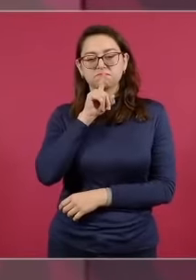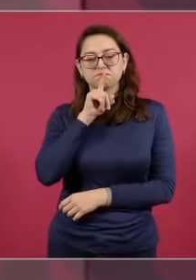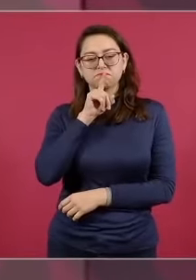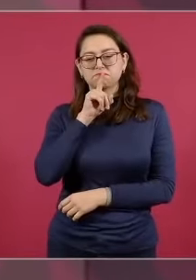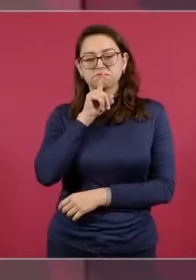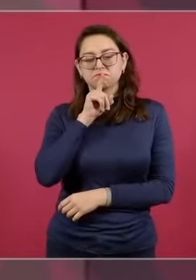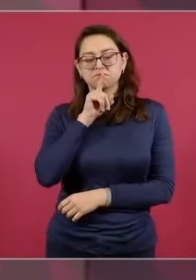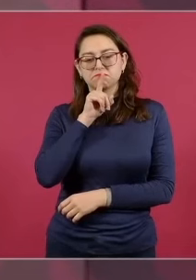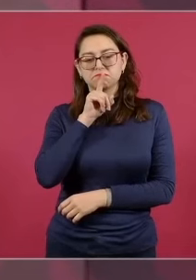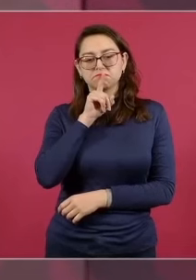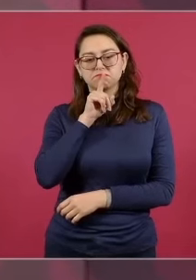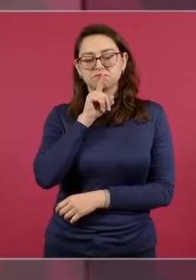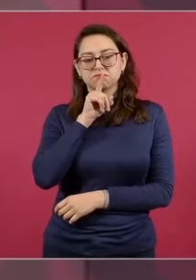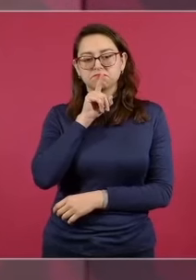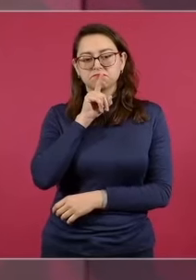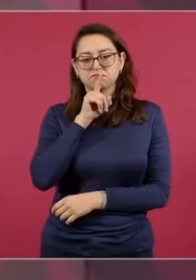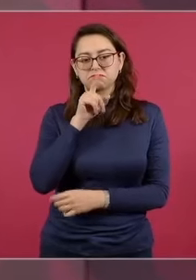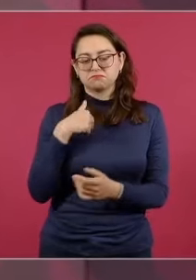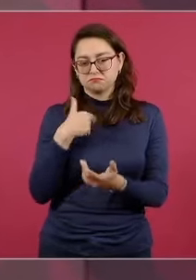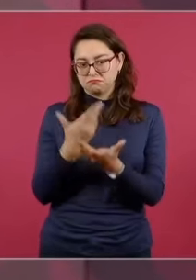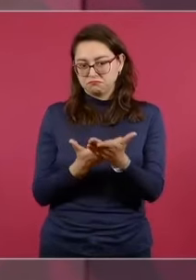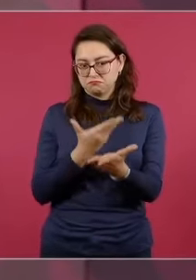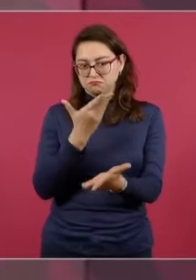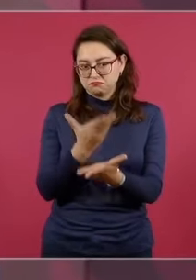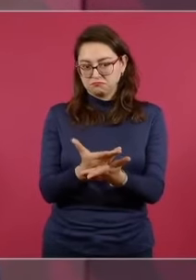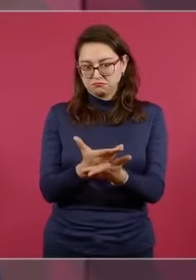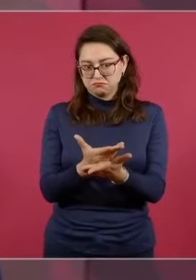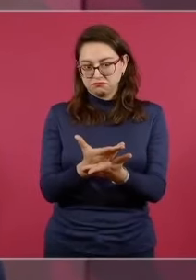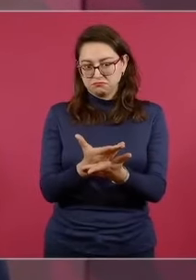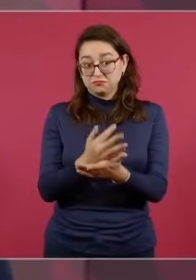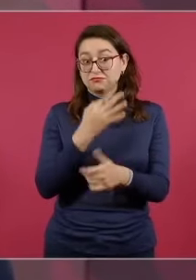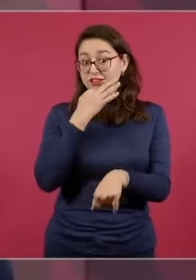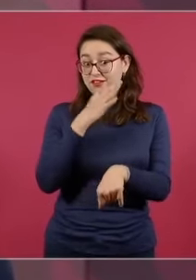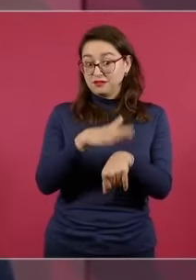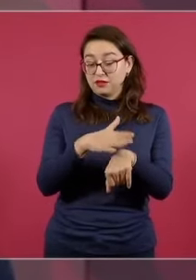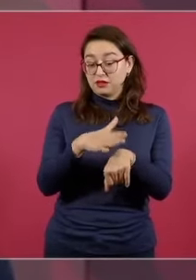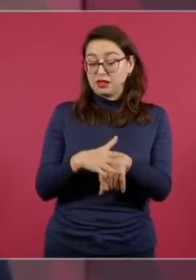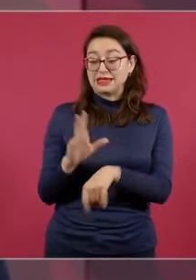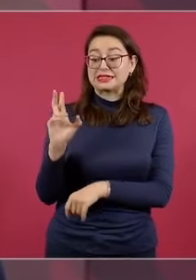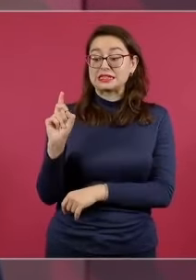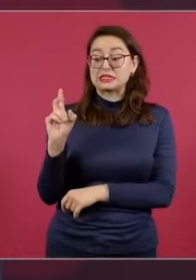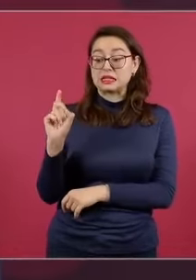participación, estoy proponiendo, se los adelanto, 30